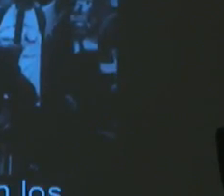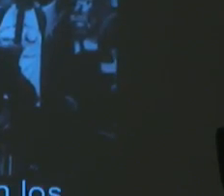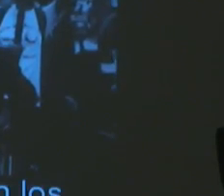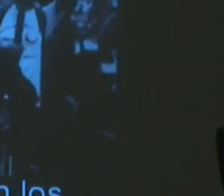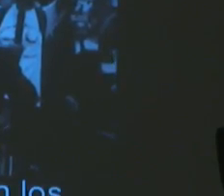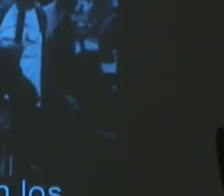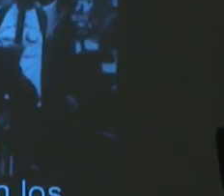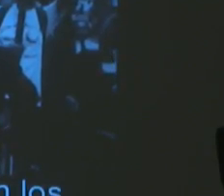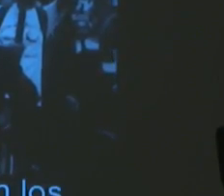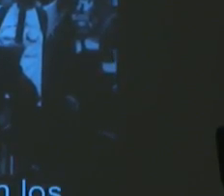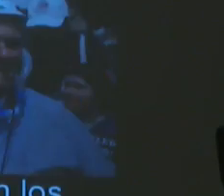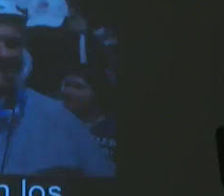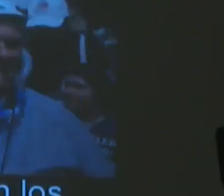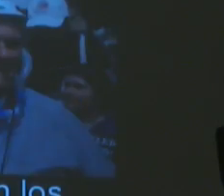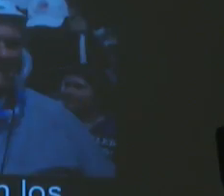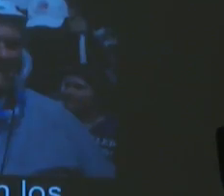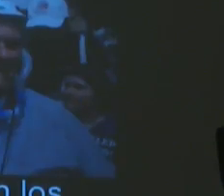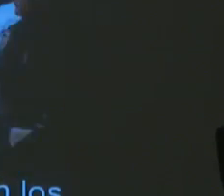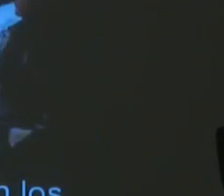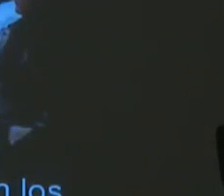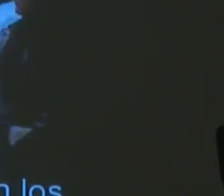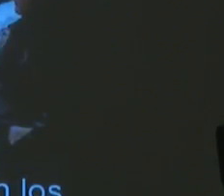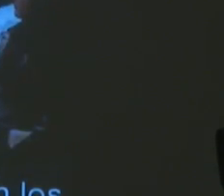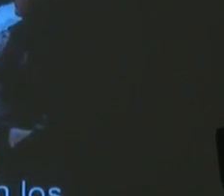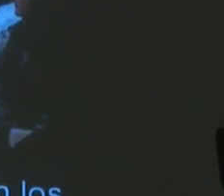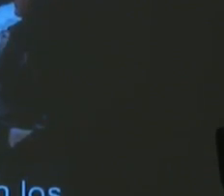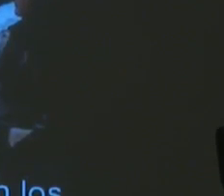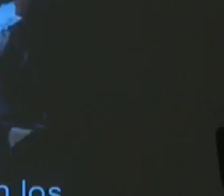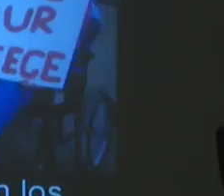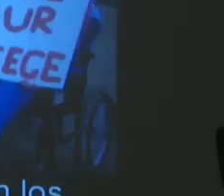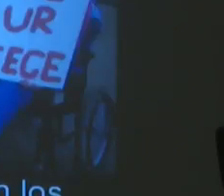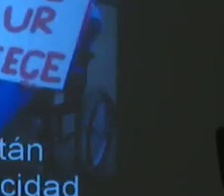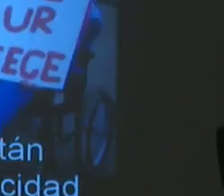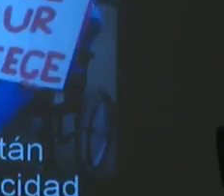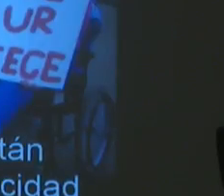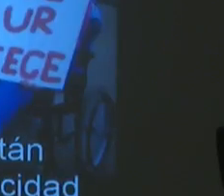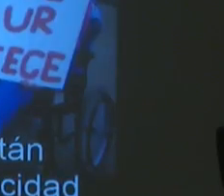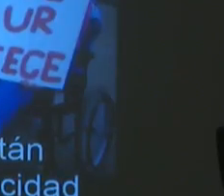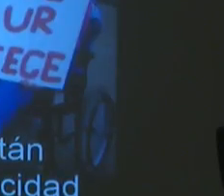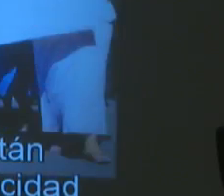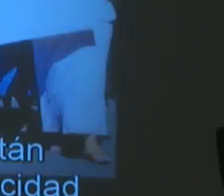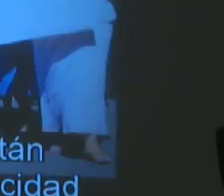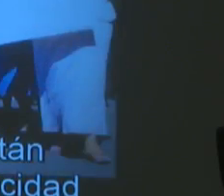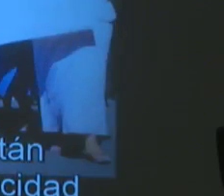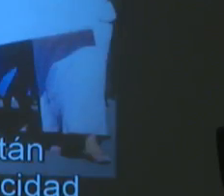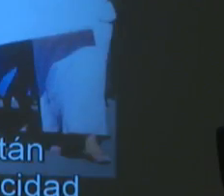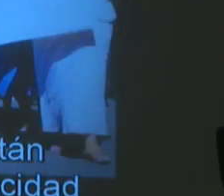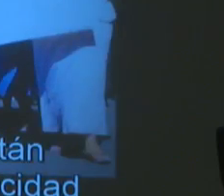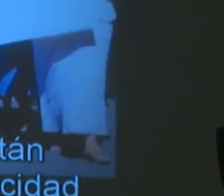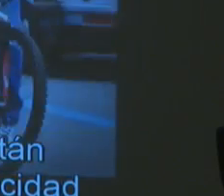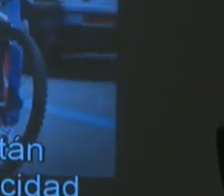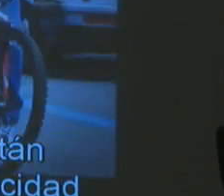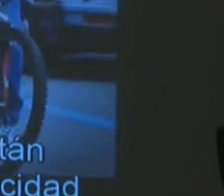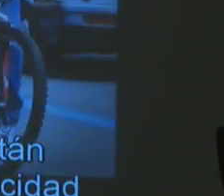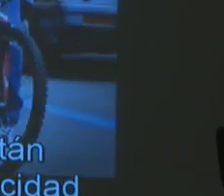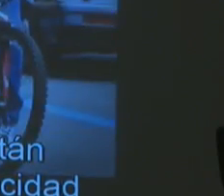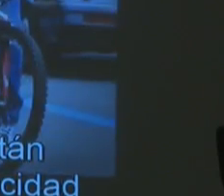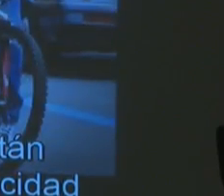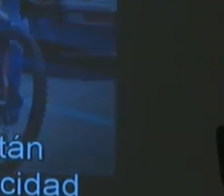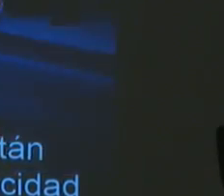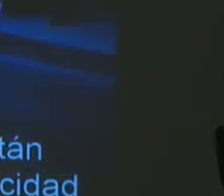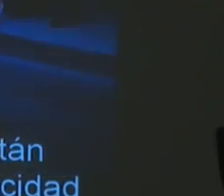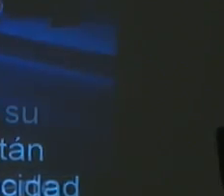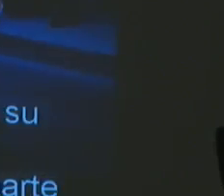la lucha a través de los años ha desembocado en un movimiento de derecho civil en todo el mundo en los países desarrollados y en los que están en desarrollo